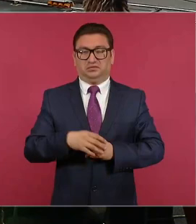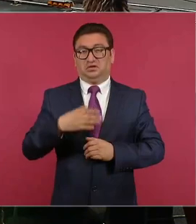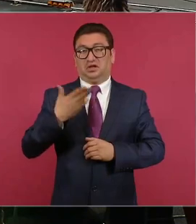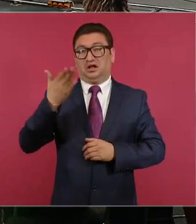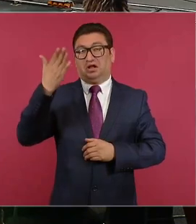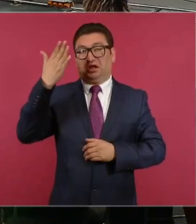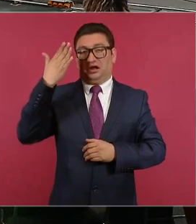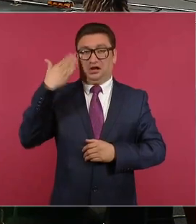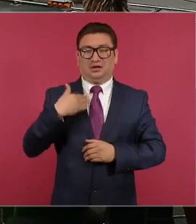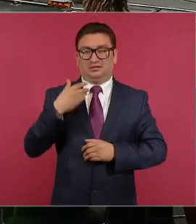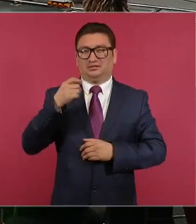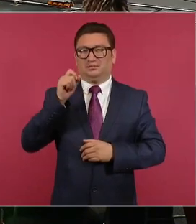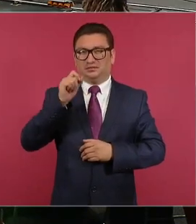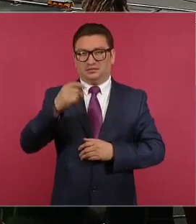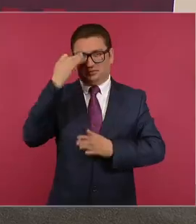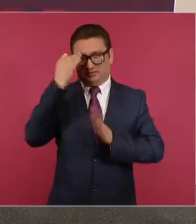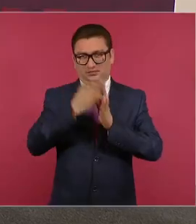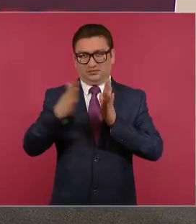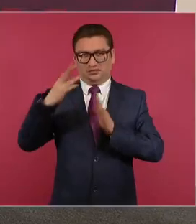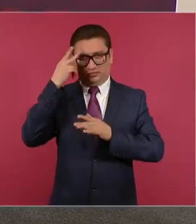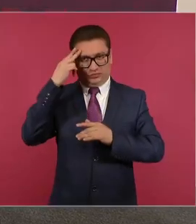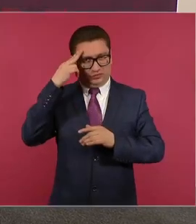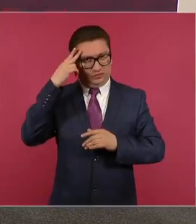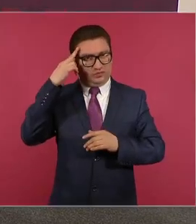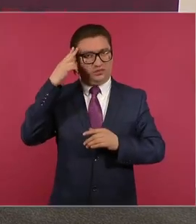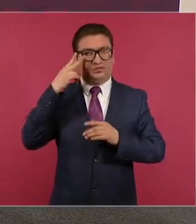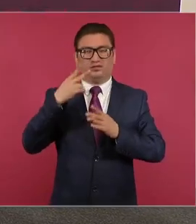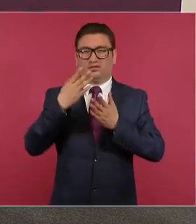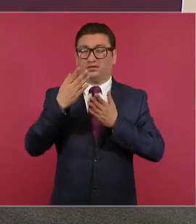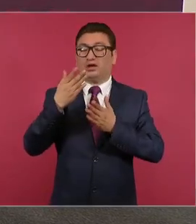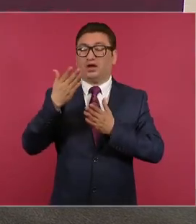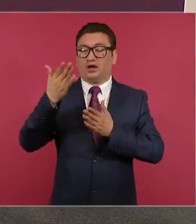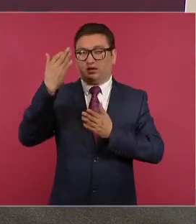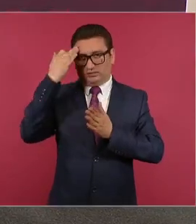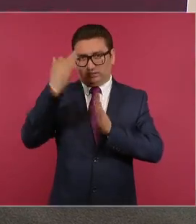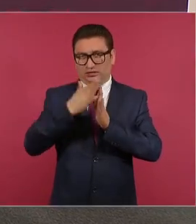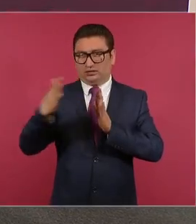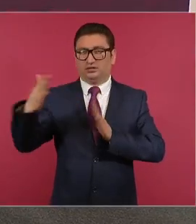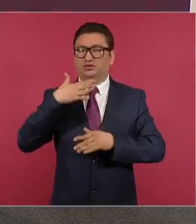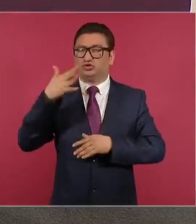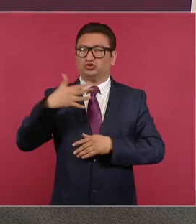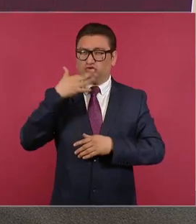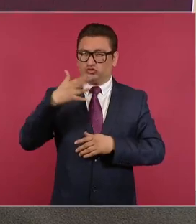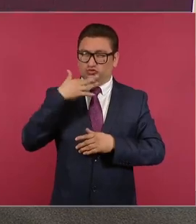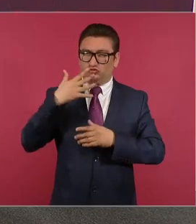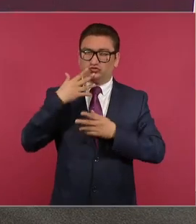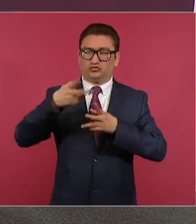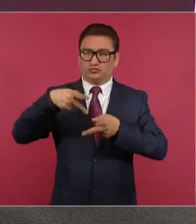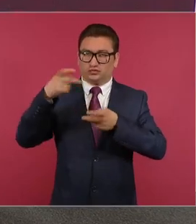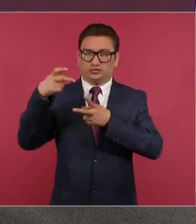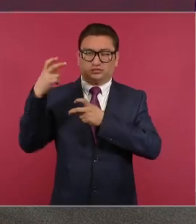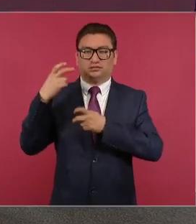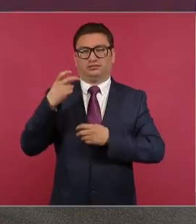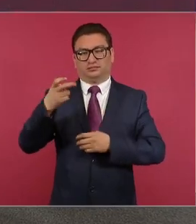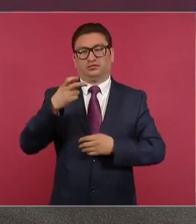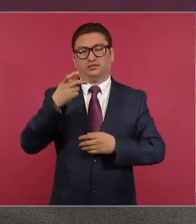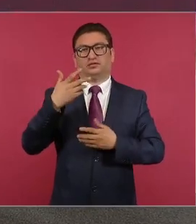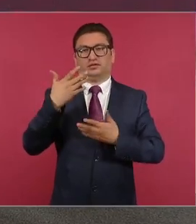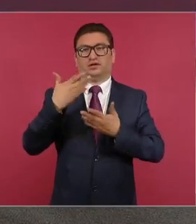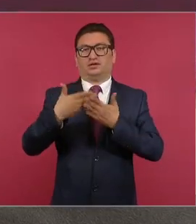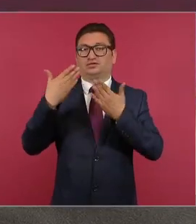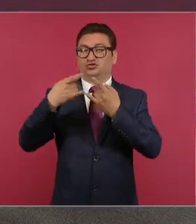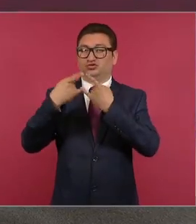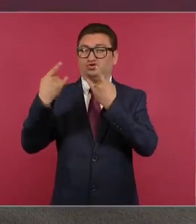neoliberal o neoporfirista o de la época del pillaje, de la corrupción. Entonces, todo esto para